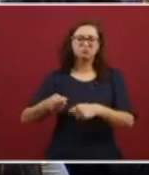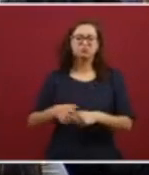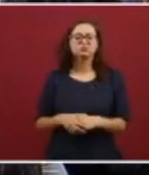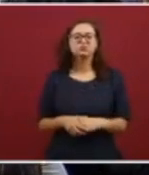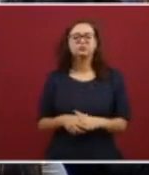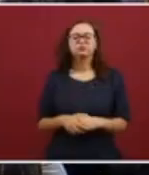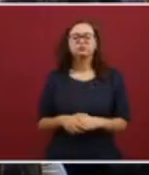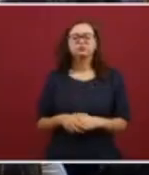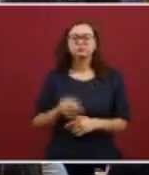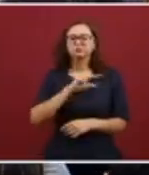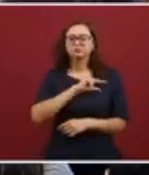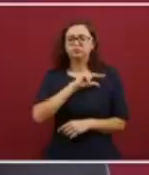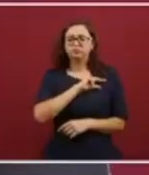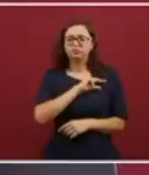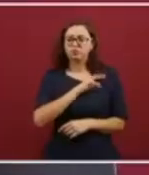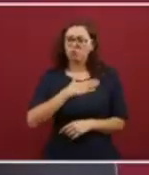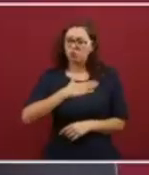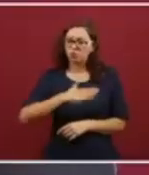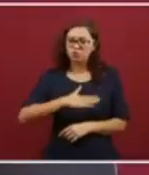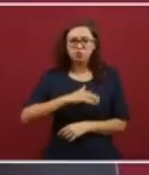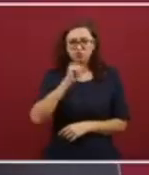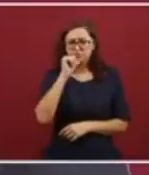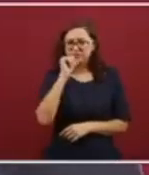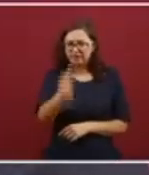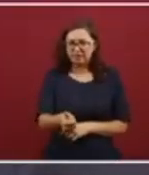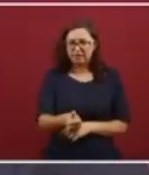y de que fue una injusticia.